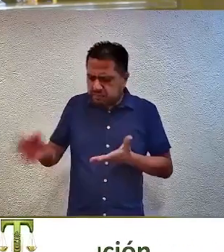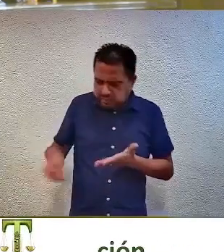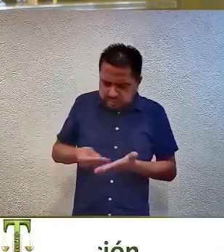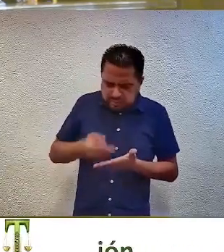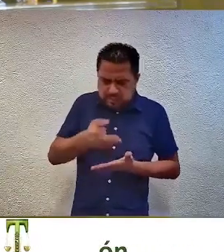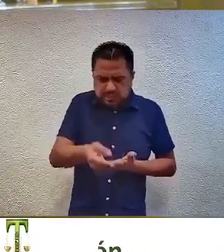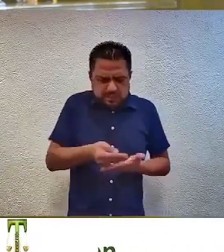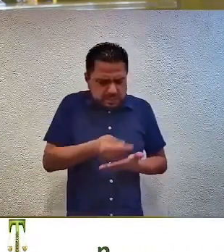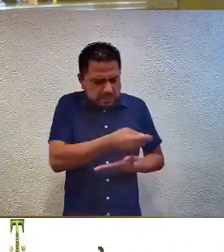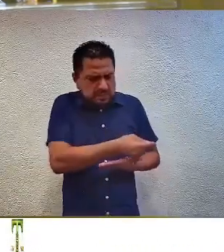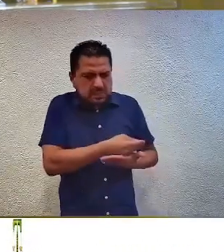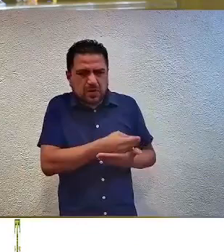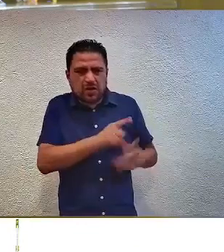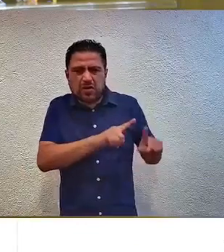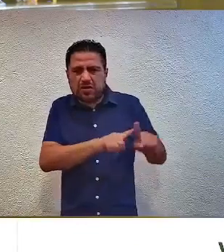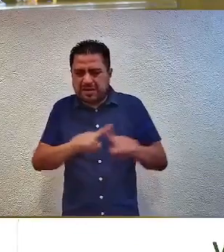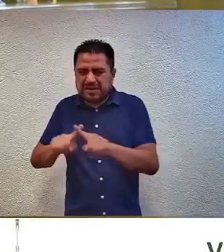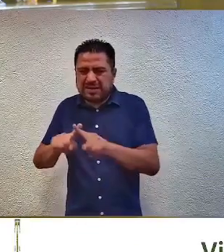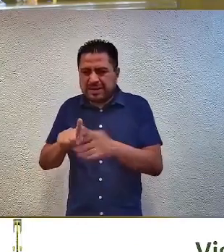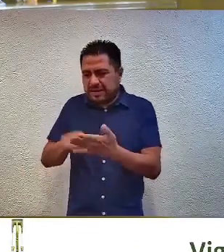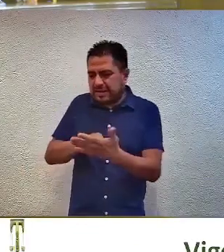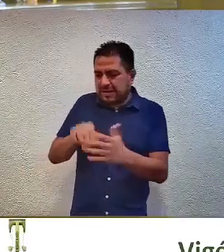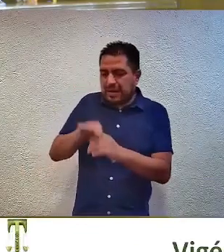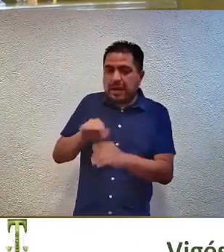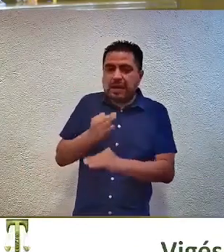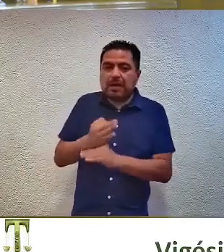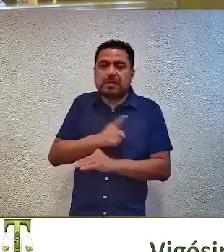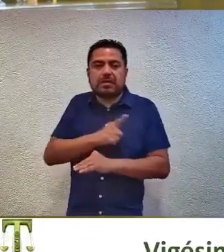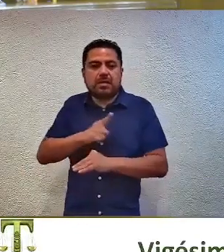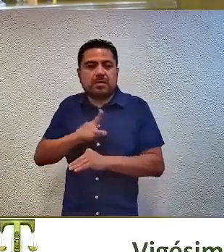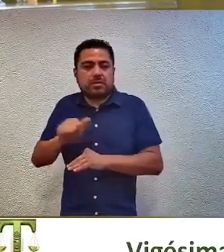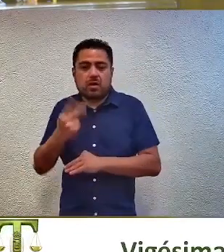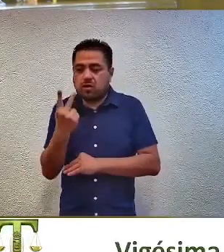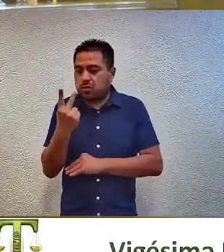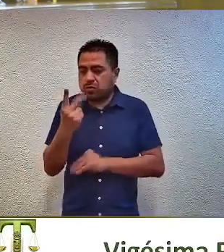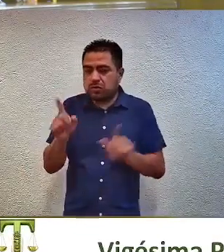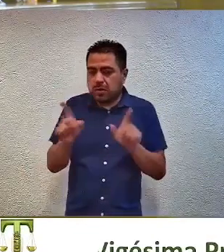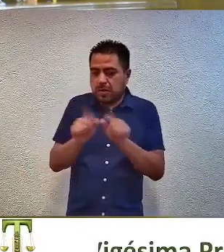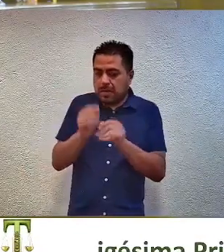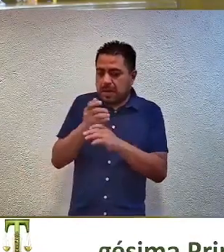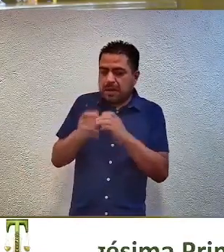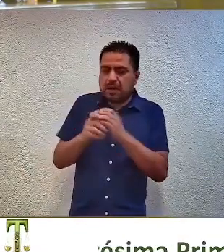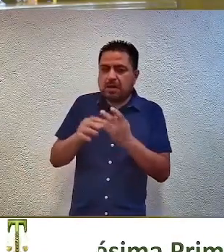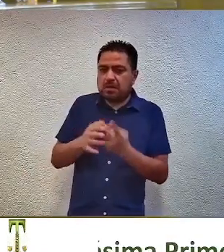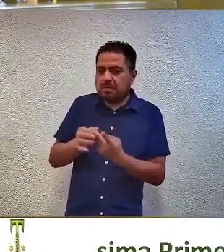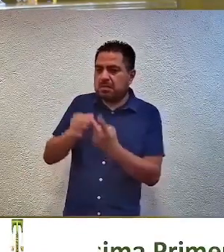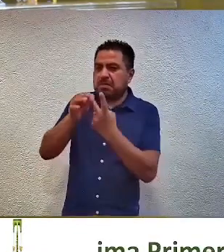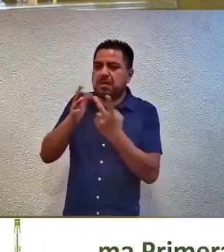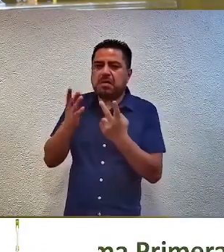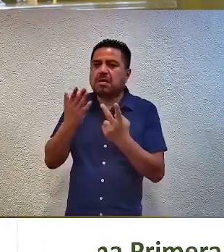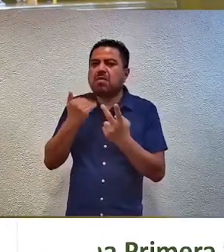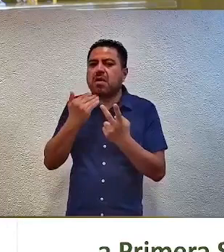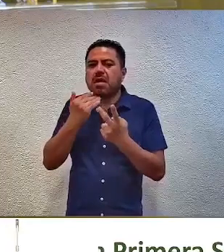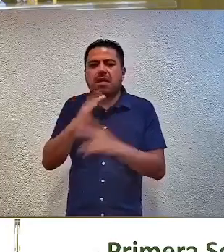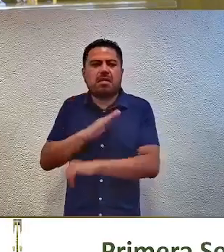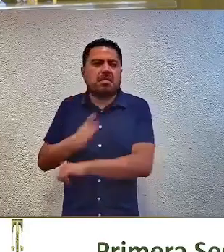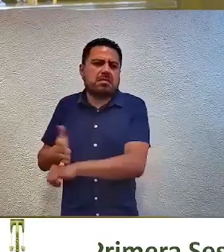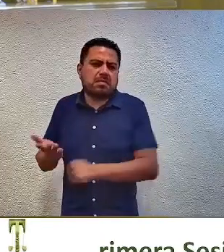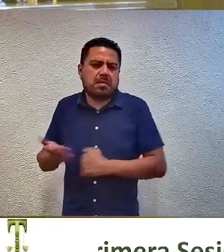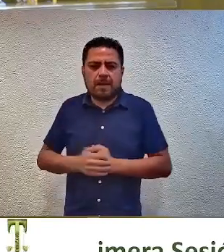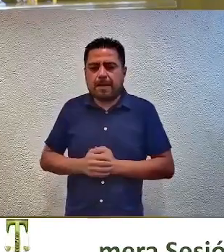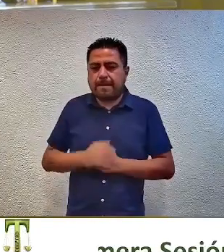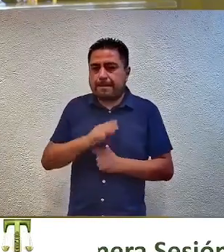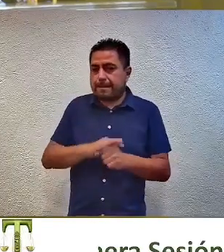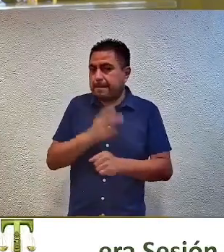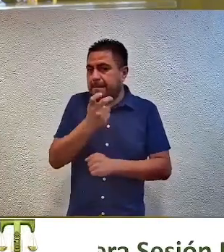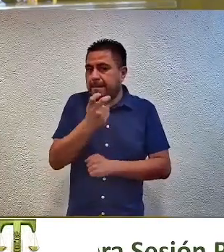objetivo, subjetivo y electoral, y en el caso de actualizarse solo 2 de los 3 elementos, no puede tenerse por acreditada la infracción. Ello